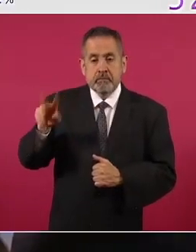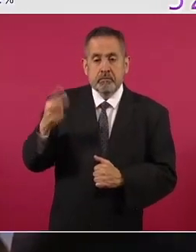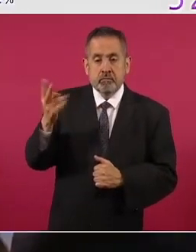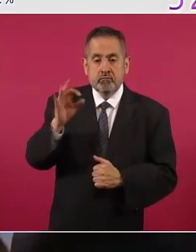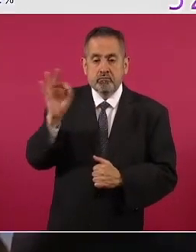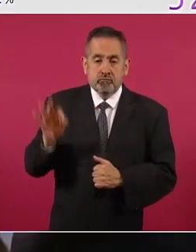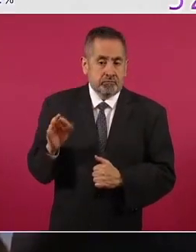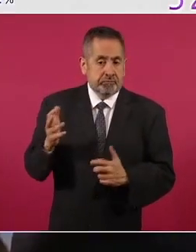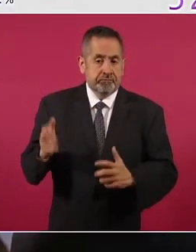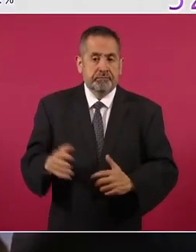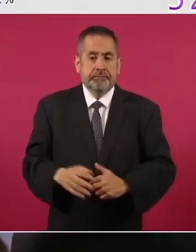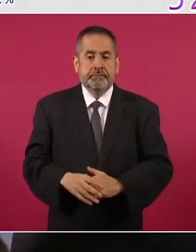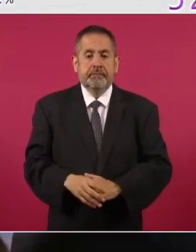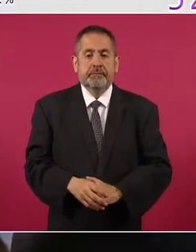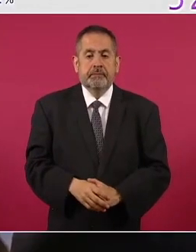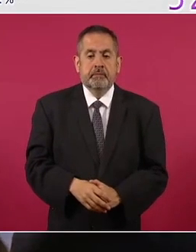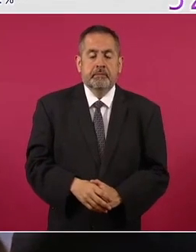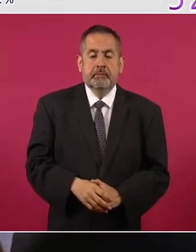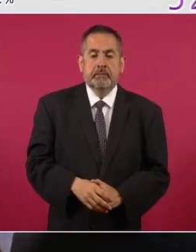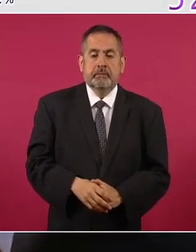52%.